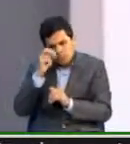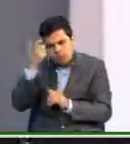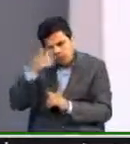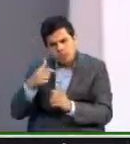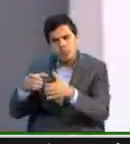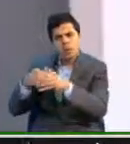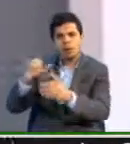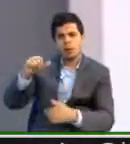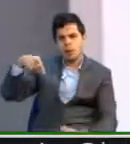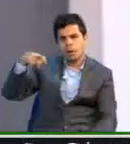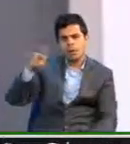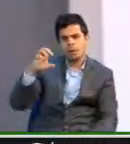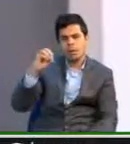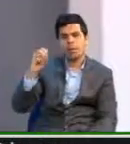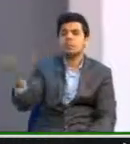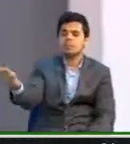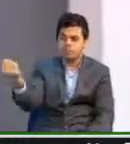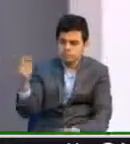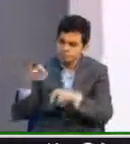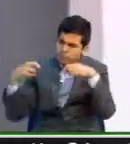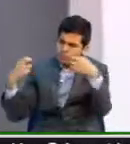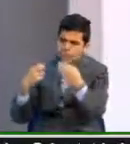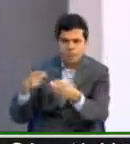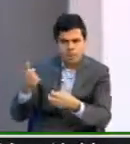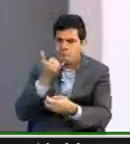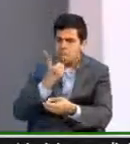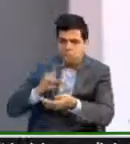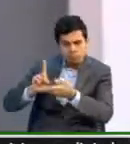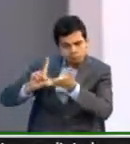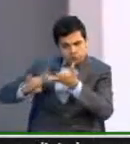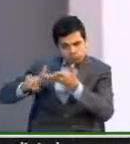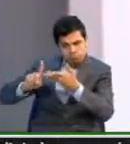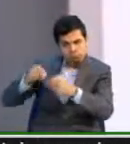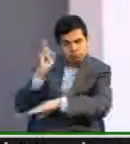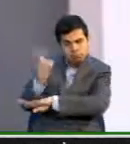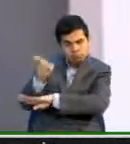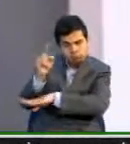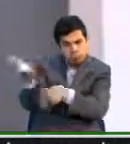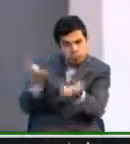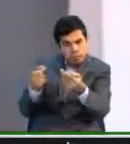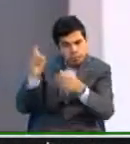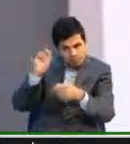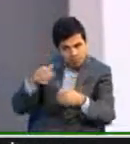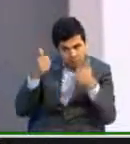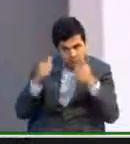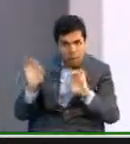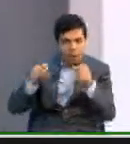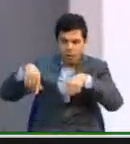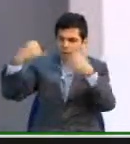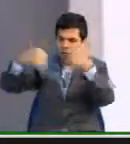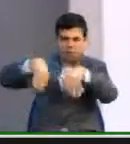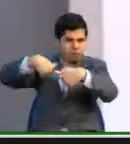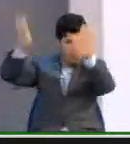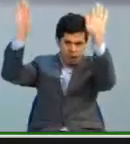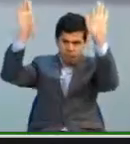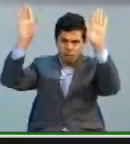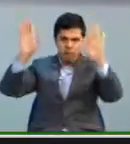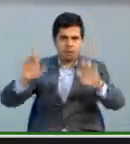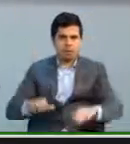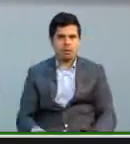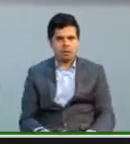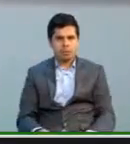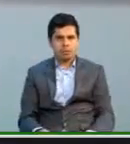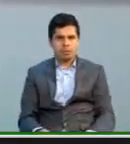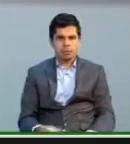empresa Caprecon y que les han dicho prácticamente que hay un ultimátum para que ellos o mejoren el servicio o se vayan de la ciudad. Que